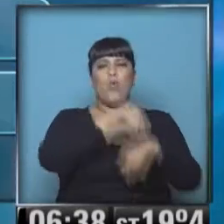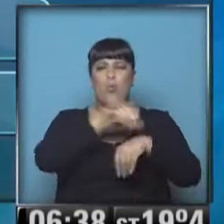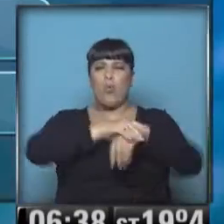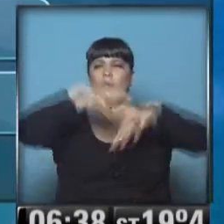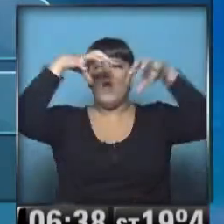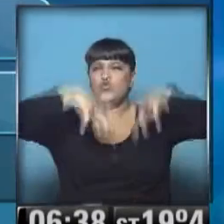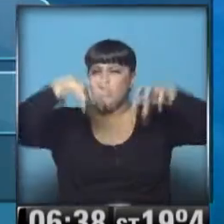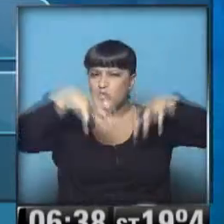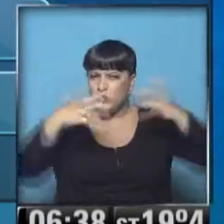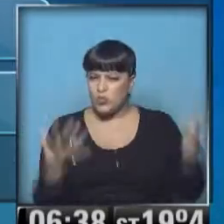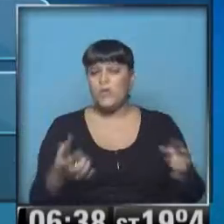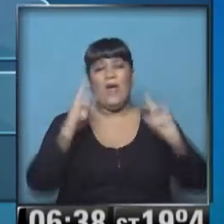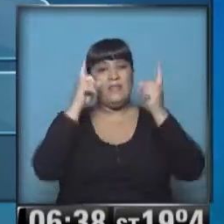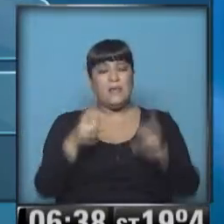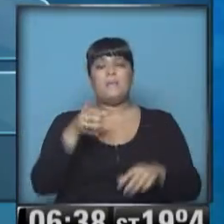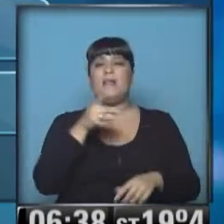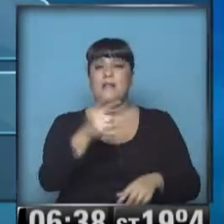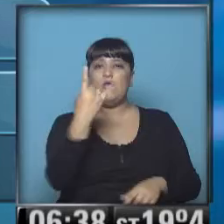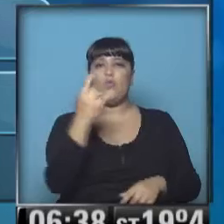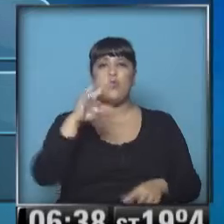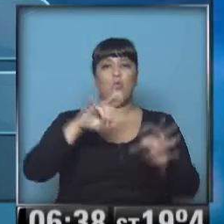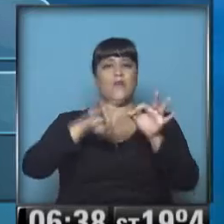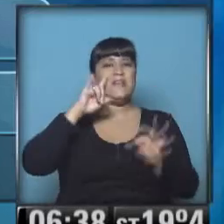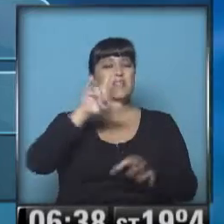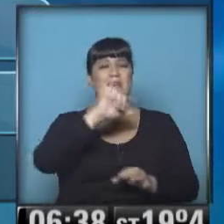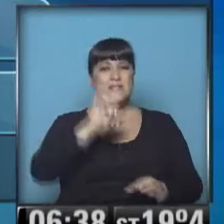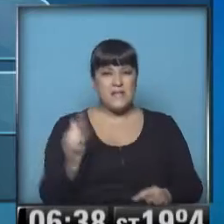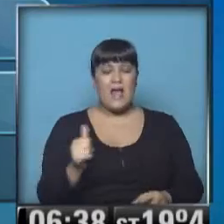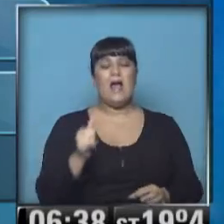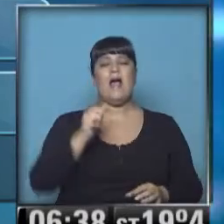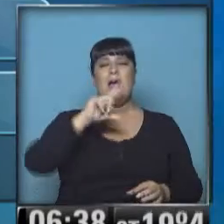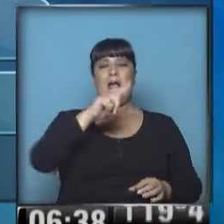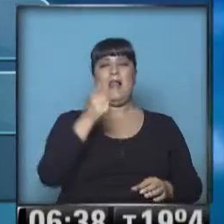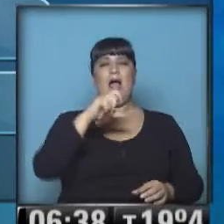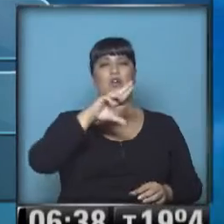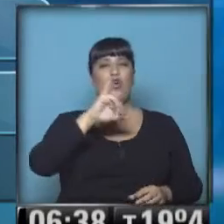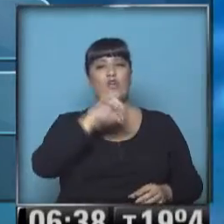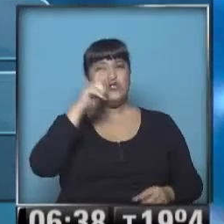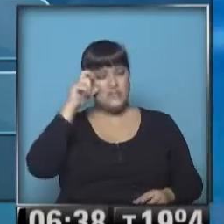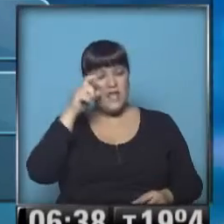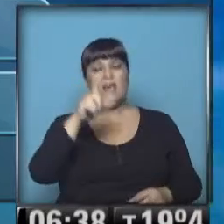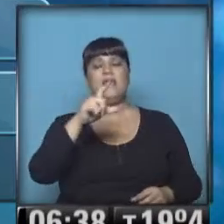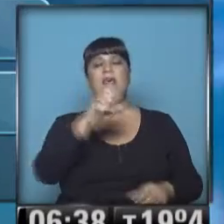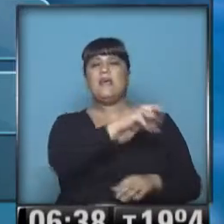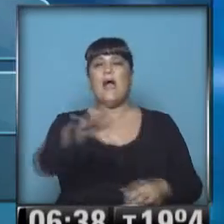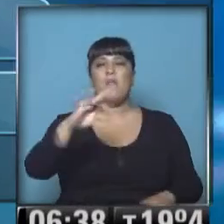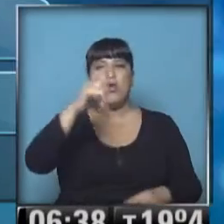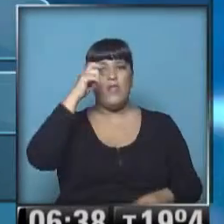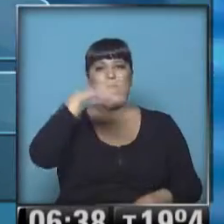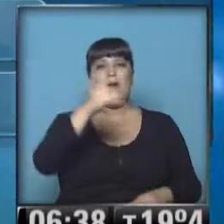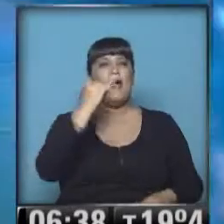vías. El tren Urquiza también lo hace ahora limitado entre La Croce y Campo de Mayo por la misma situación. El